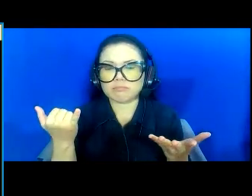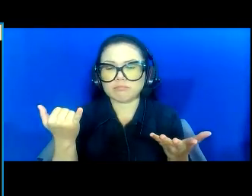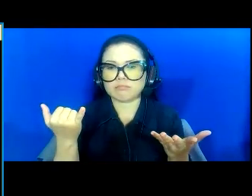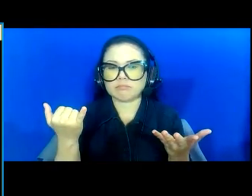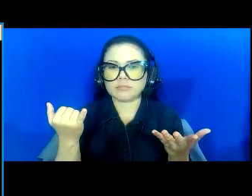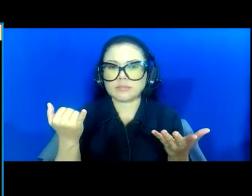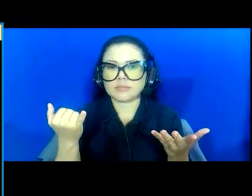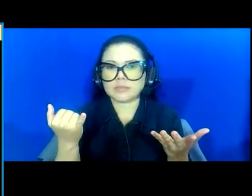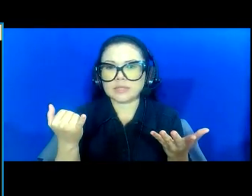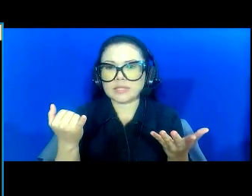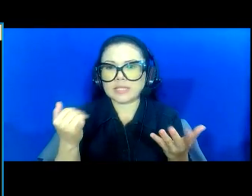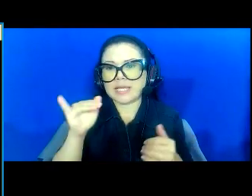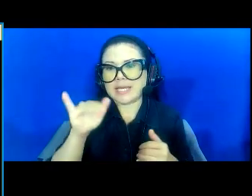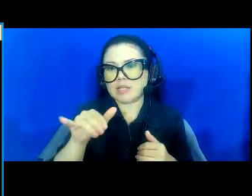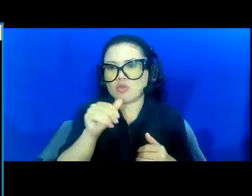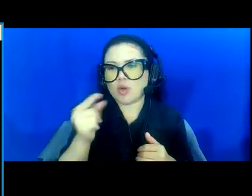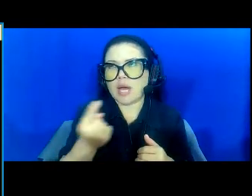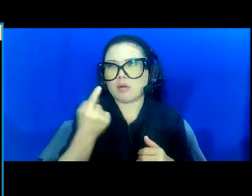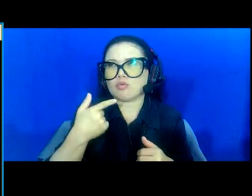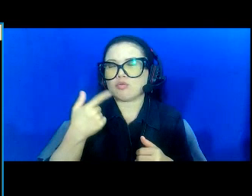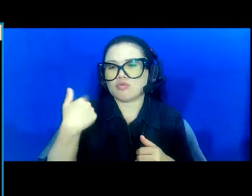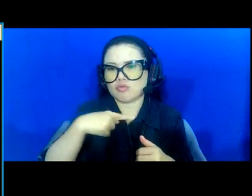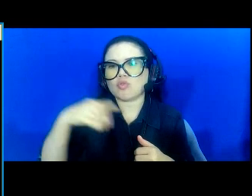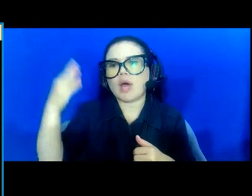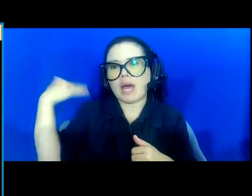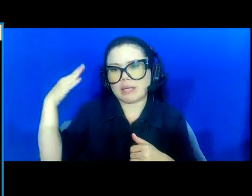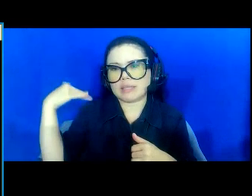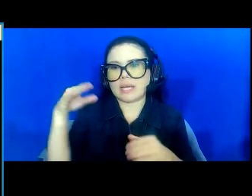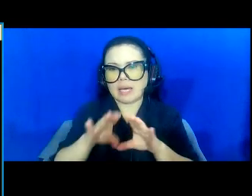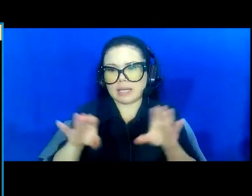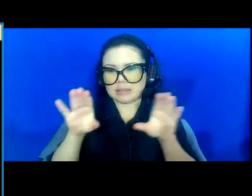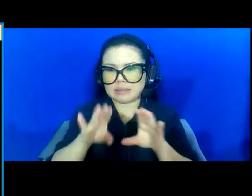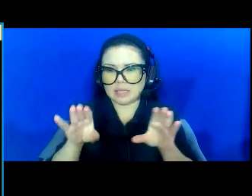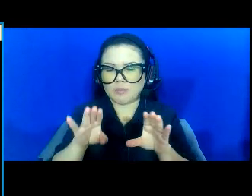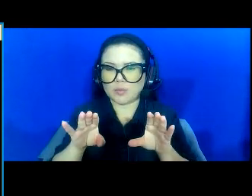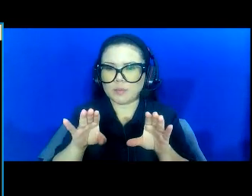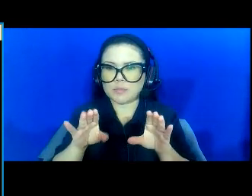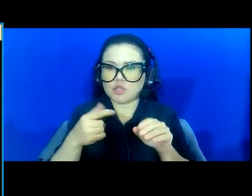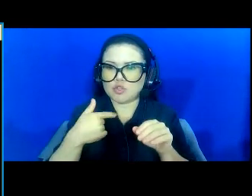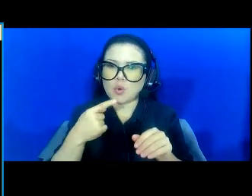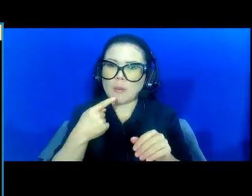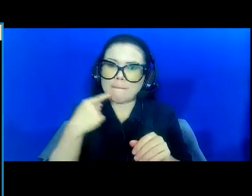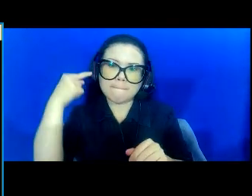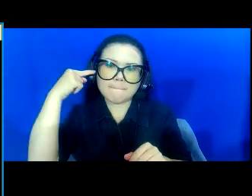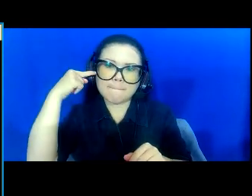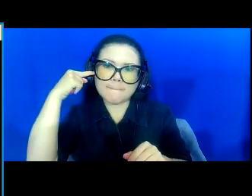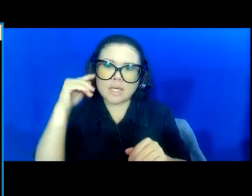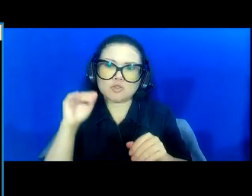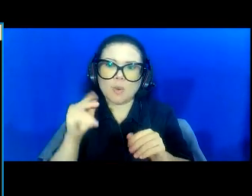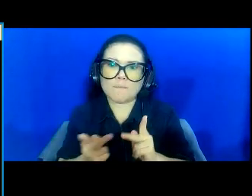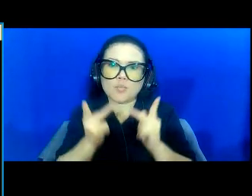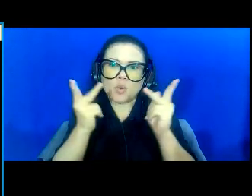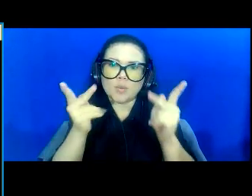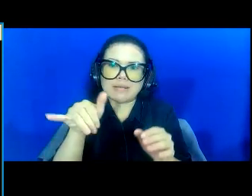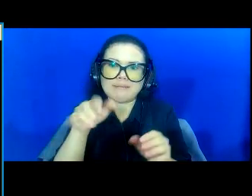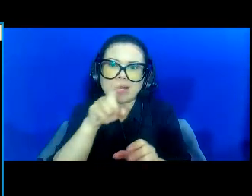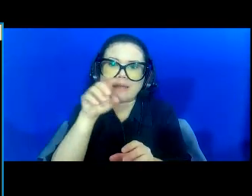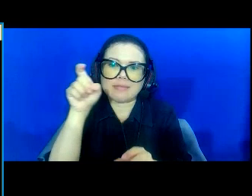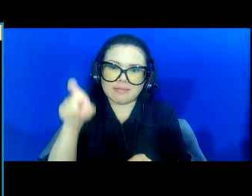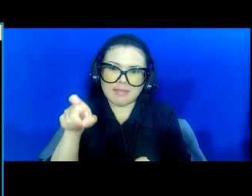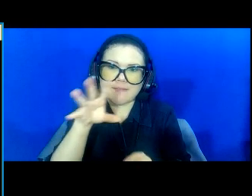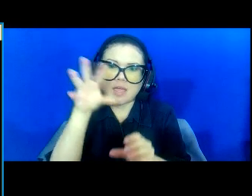hemos hecho en el pasado. Se tenía. Y claro, yo entiendo que este tipo de propuestas debería cubrir no solamente la